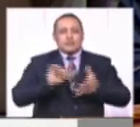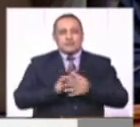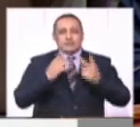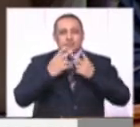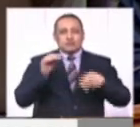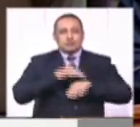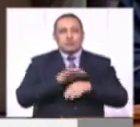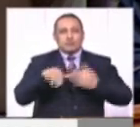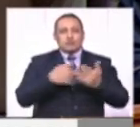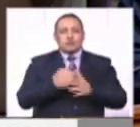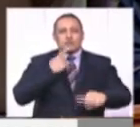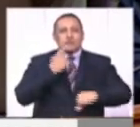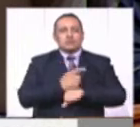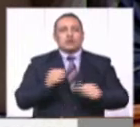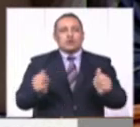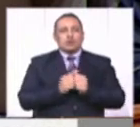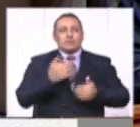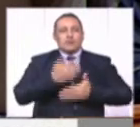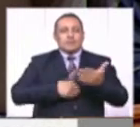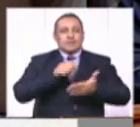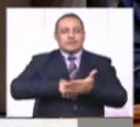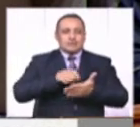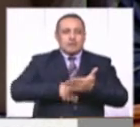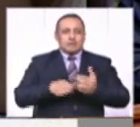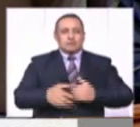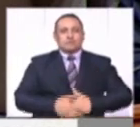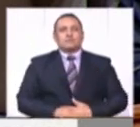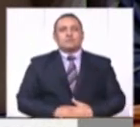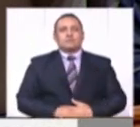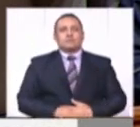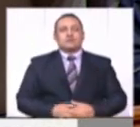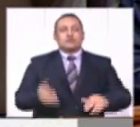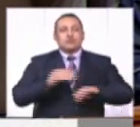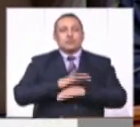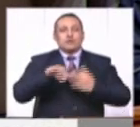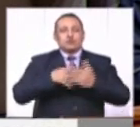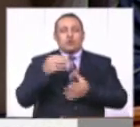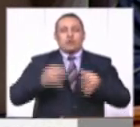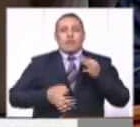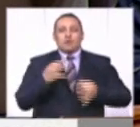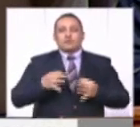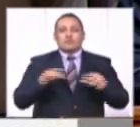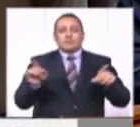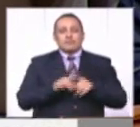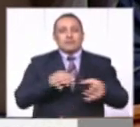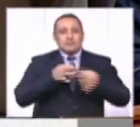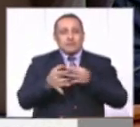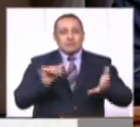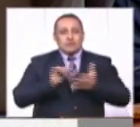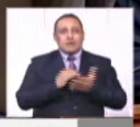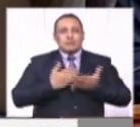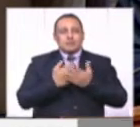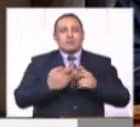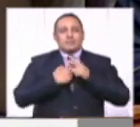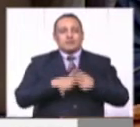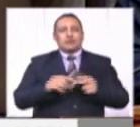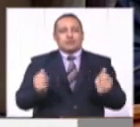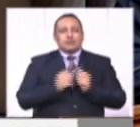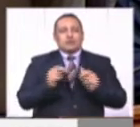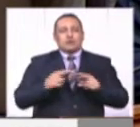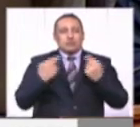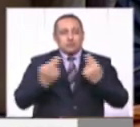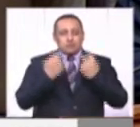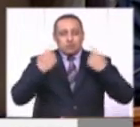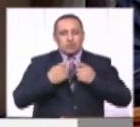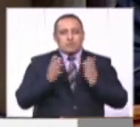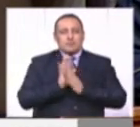los ofrecidos por el denunciado en sus escritos de descargo sobre la audiencia indica que esta se procedió que para esta se procedió